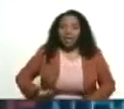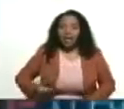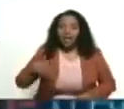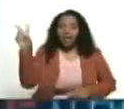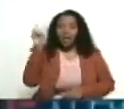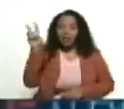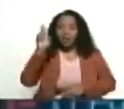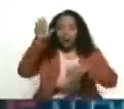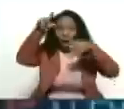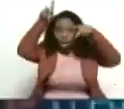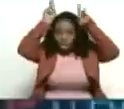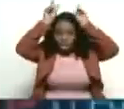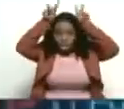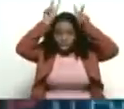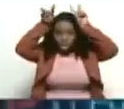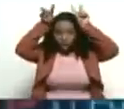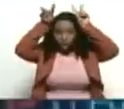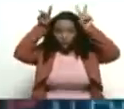dice,